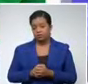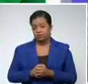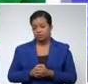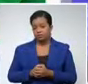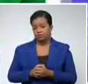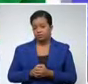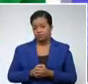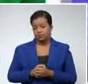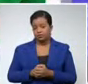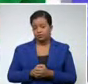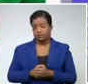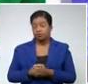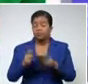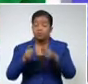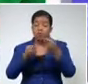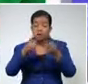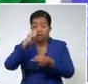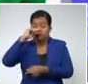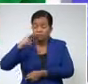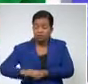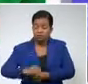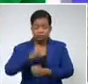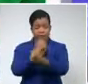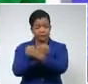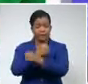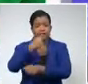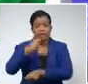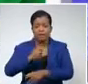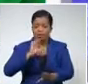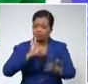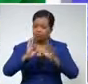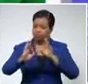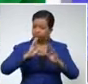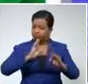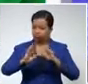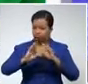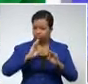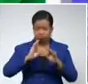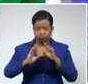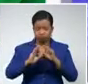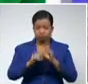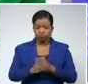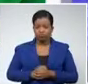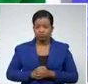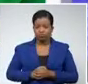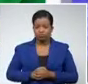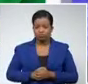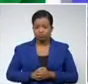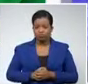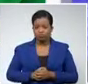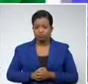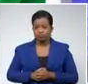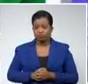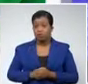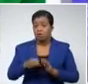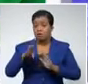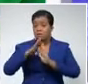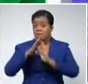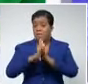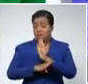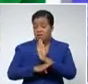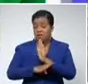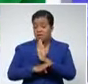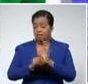grupo de mucho riesgo que lo tenemos que proteger todos. Y desde el punto de las medidas para evitar